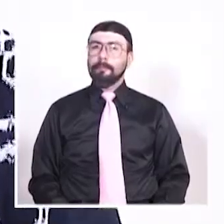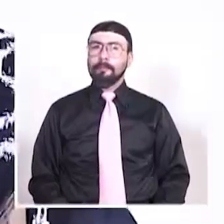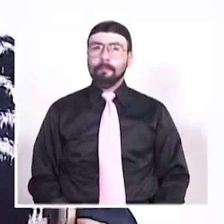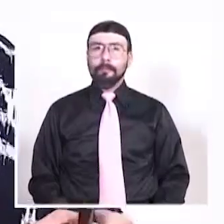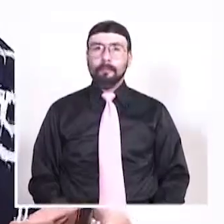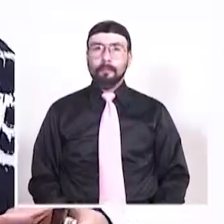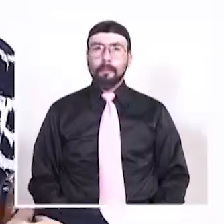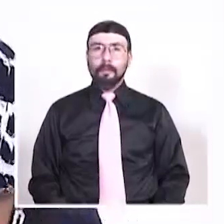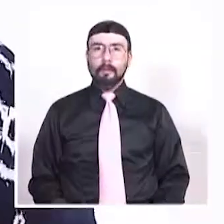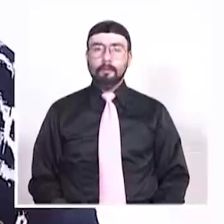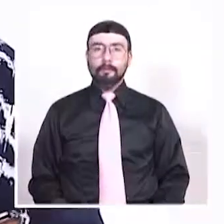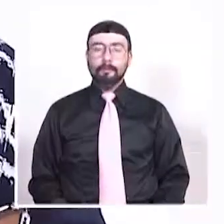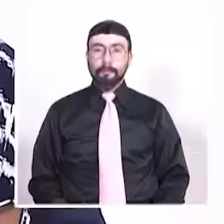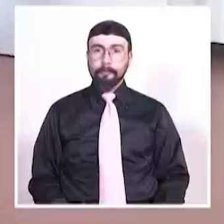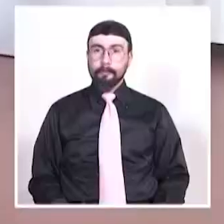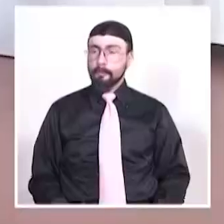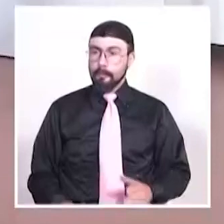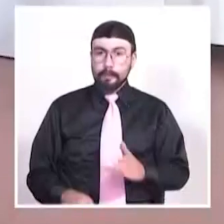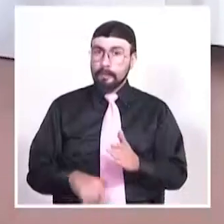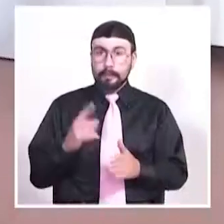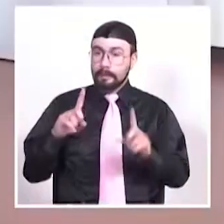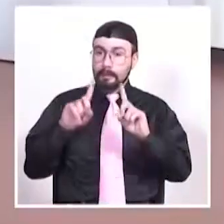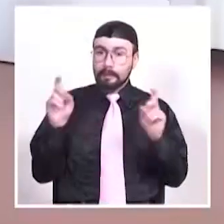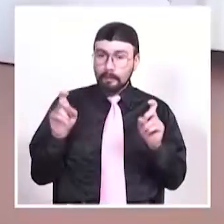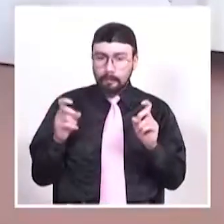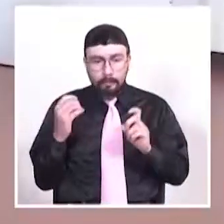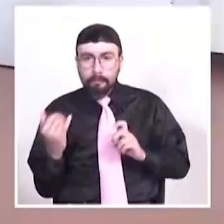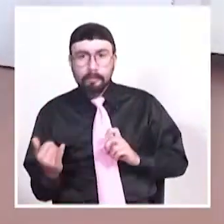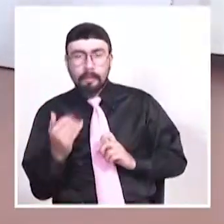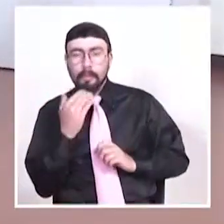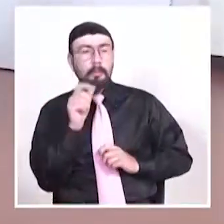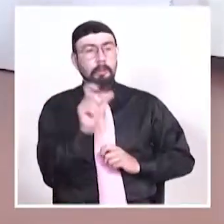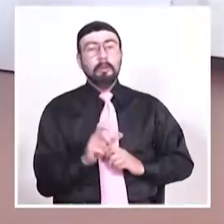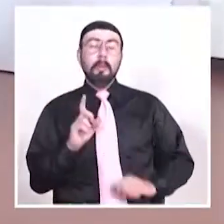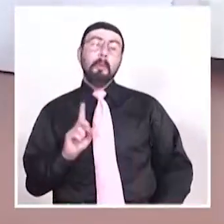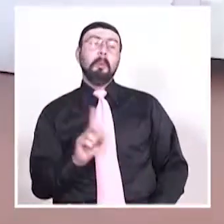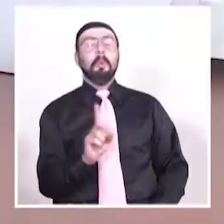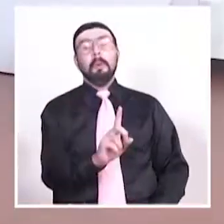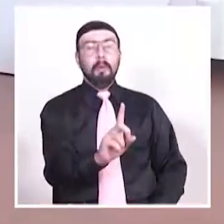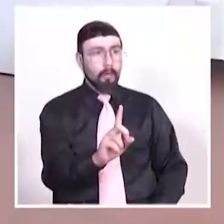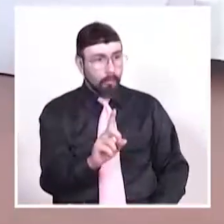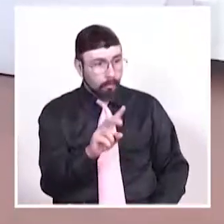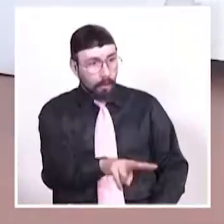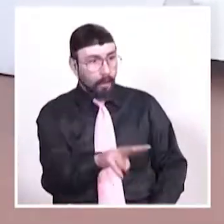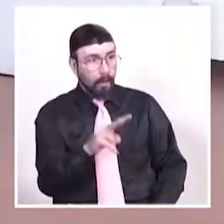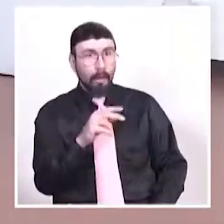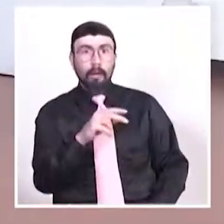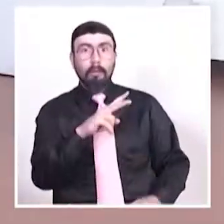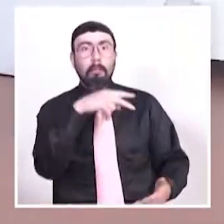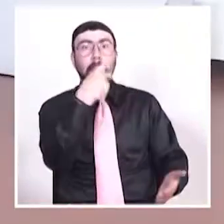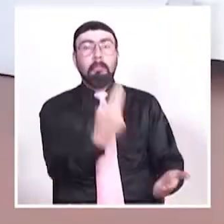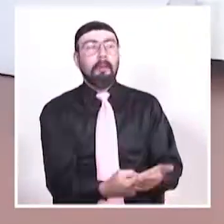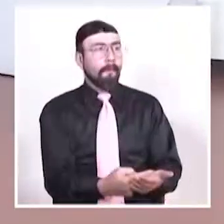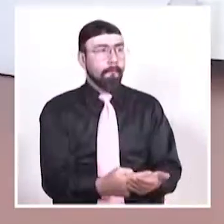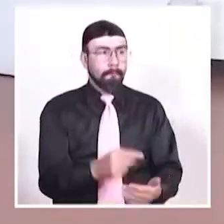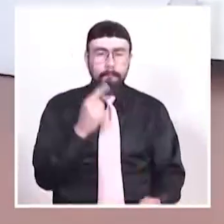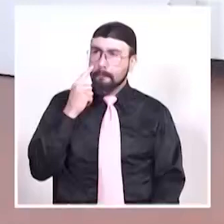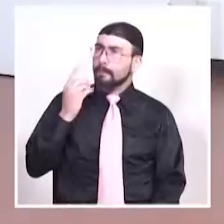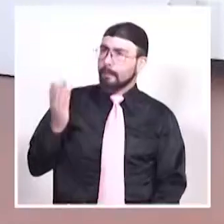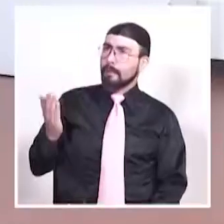Bueno, ahora sí entremos en materia porque nos encontramos a una persona tirada en la calle. Yo me voy a hacer en el piso.